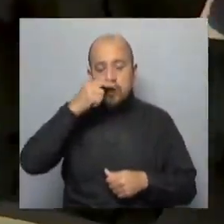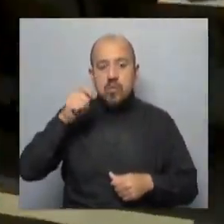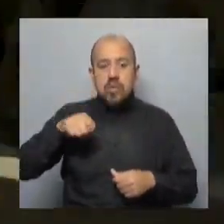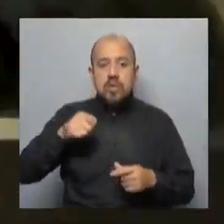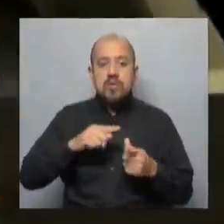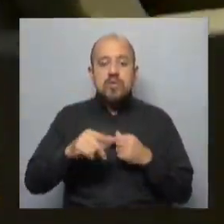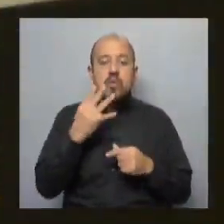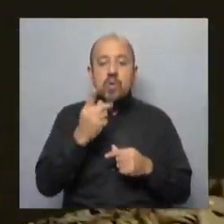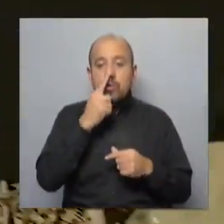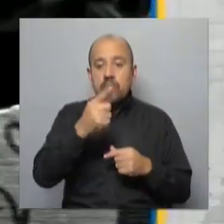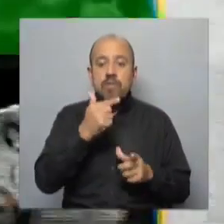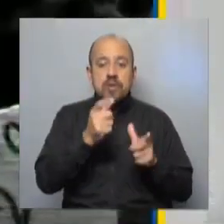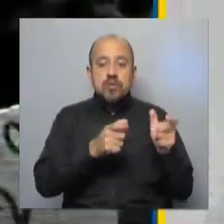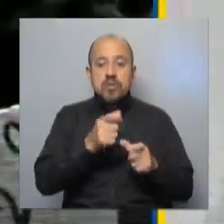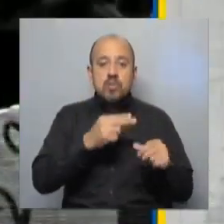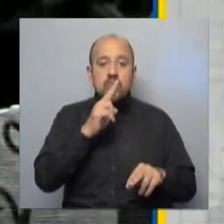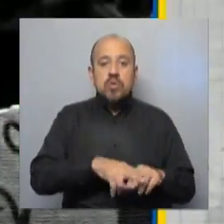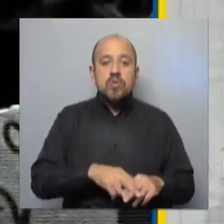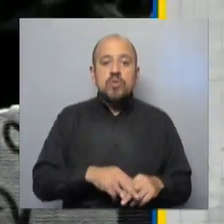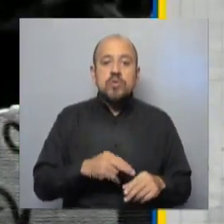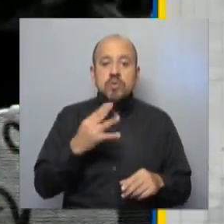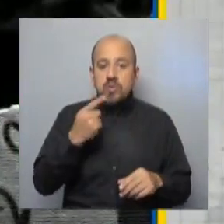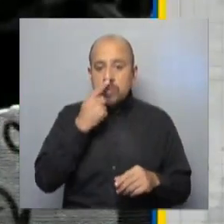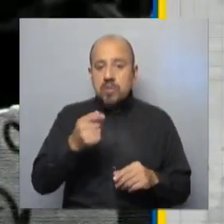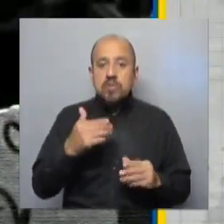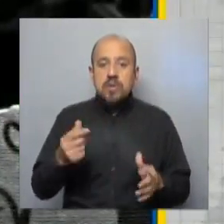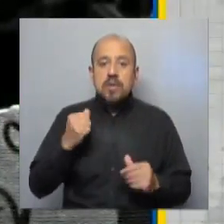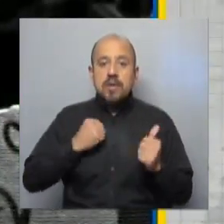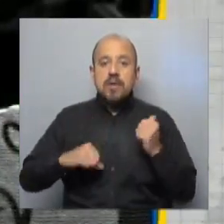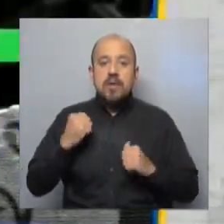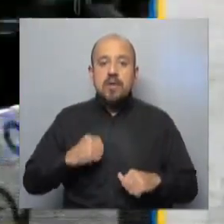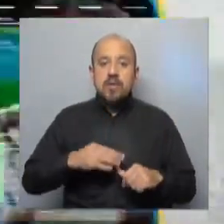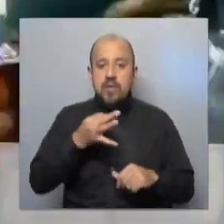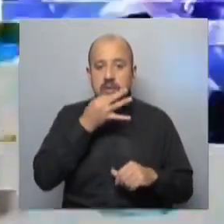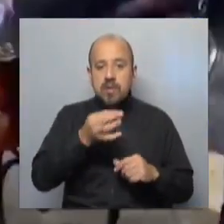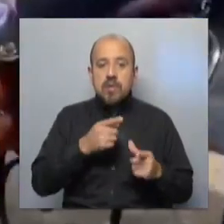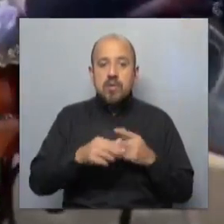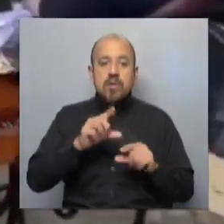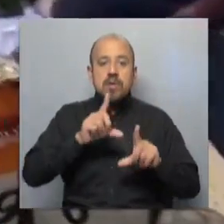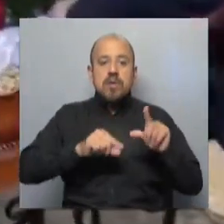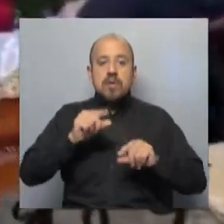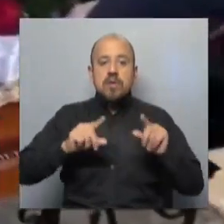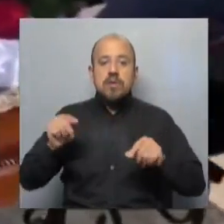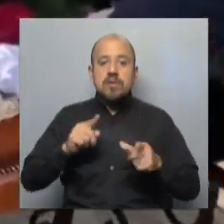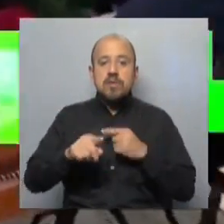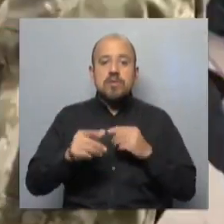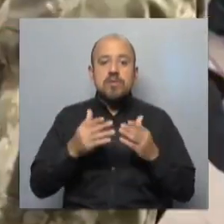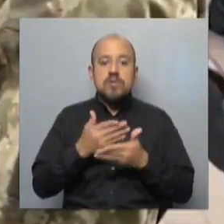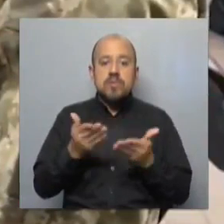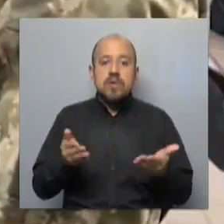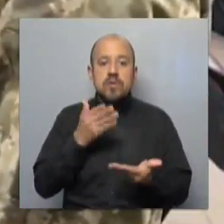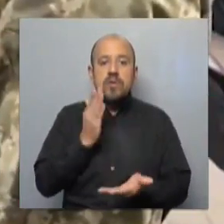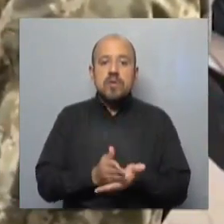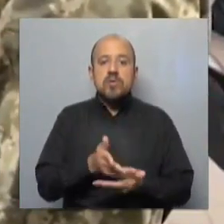4000 civiles han muerto y otros cuatro mil 735 resultaron heridos según las estadísticas de la oficina de naciones unidas para los derechos